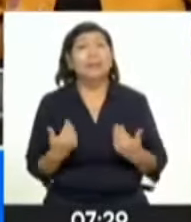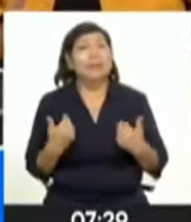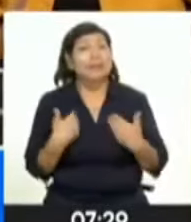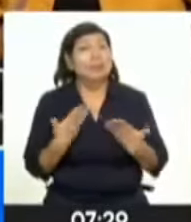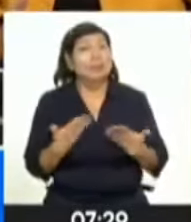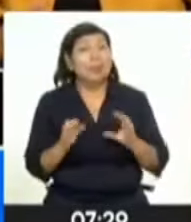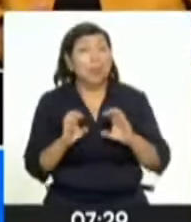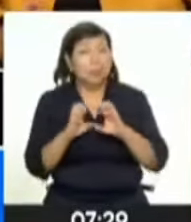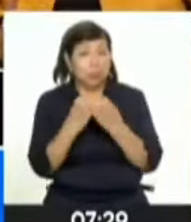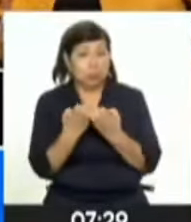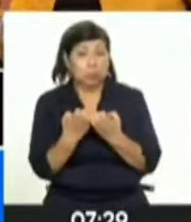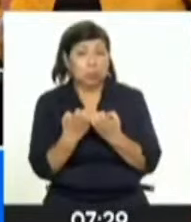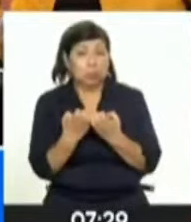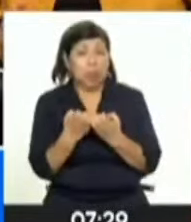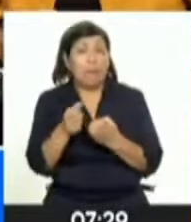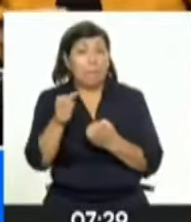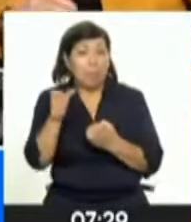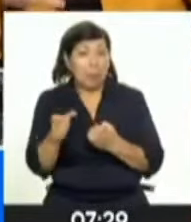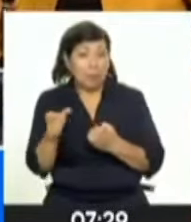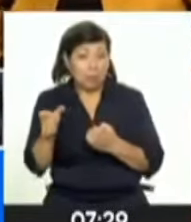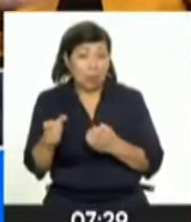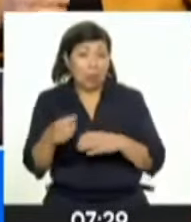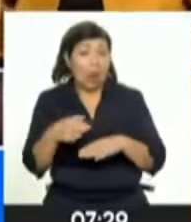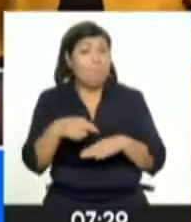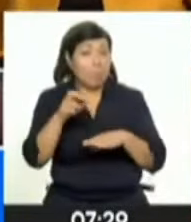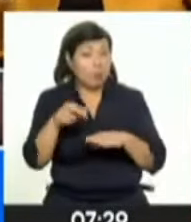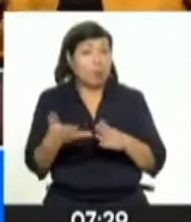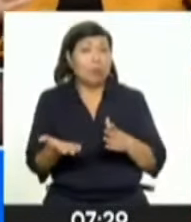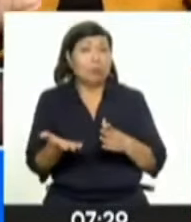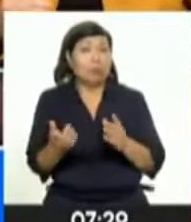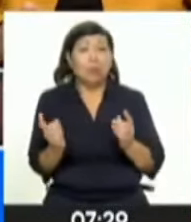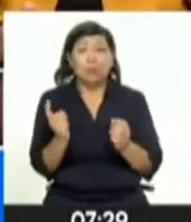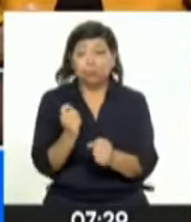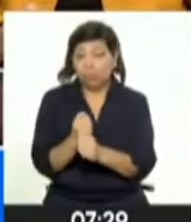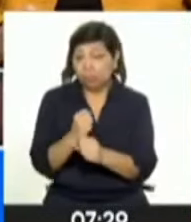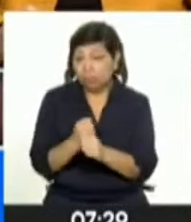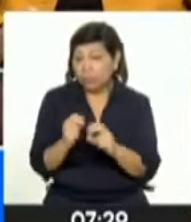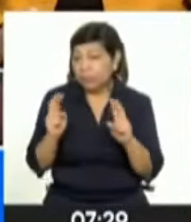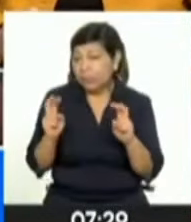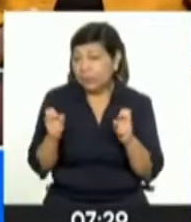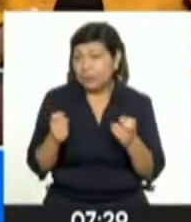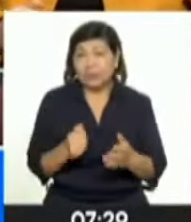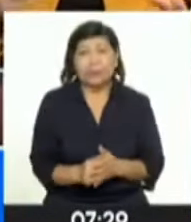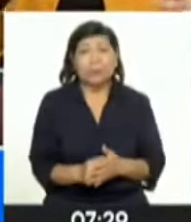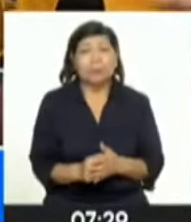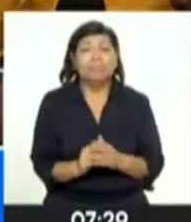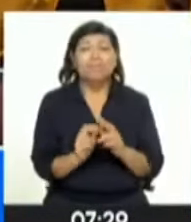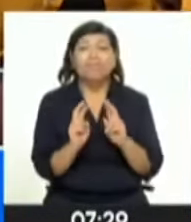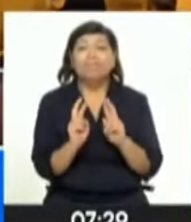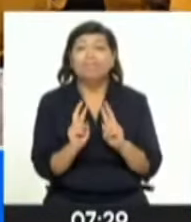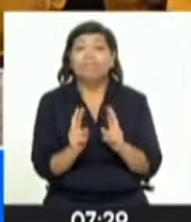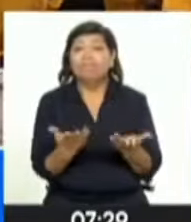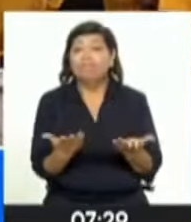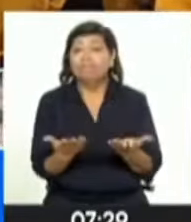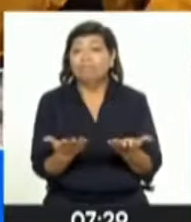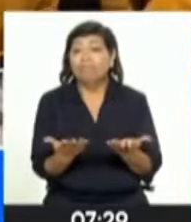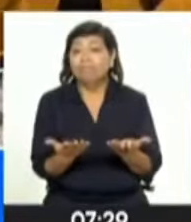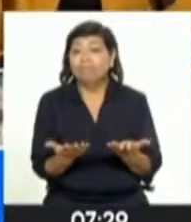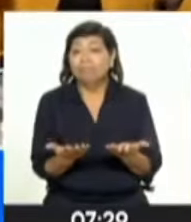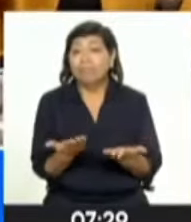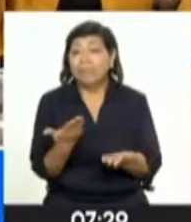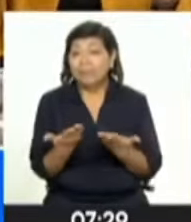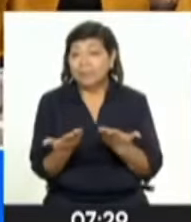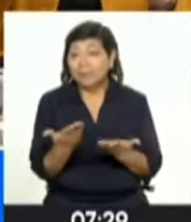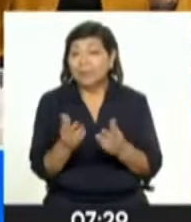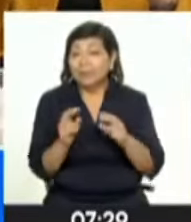Tenemos ahí un equipo de pedagogos, de historiadores que están trabajando en el tema y vemos, evidentemente lo